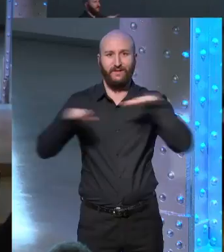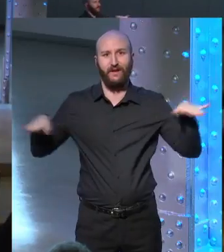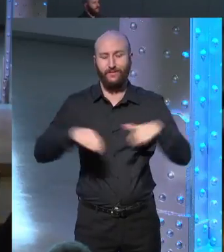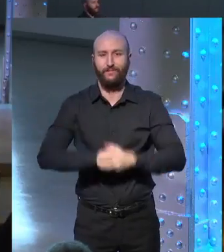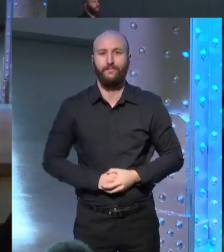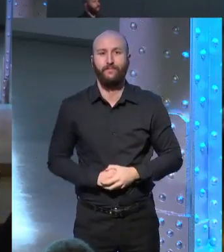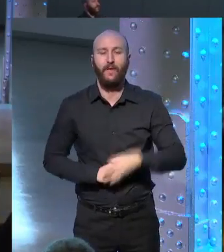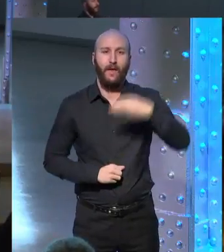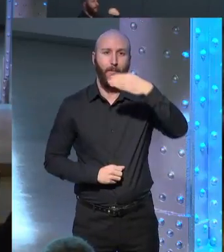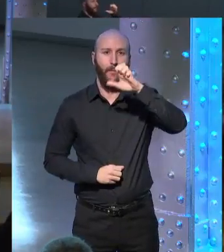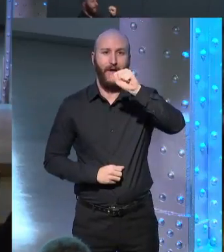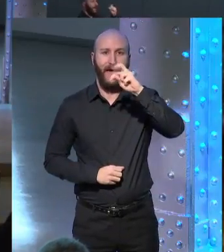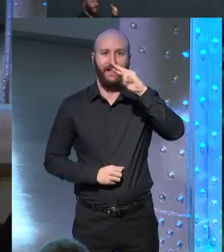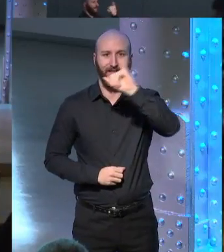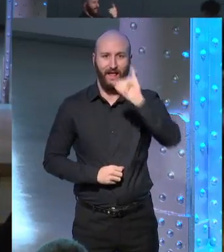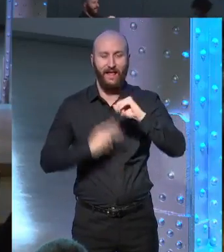a jugar. Beatriz, María,